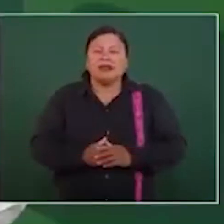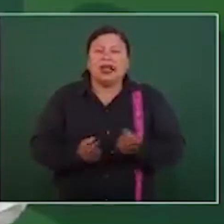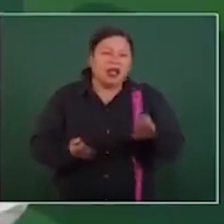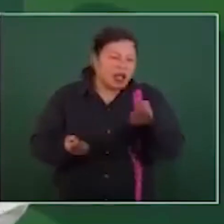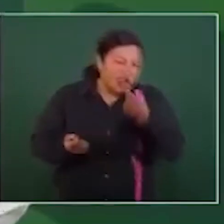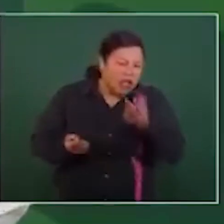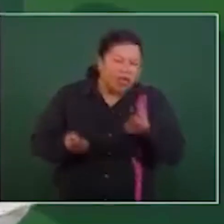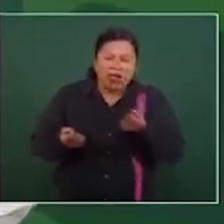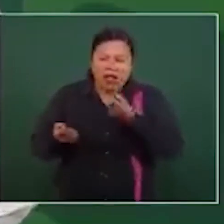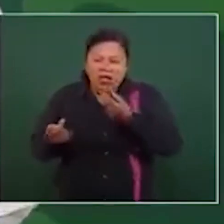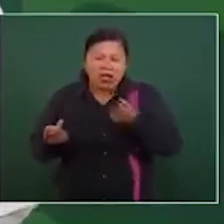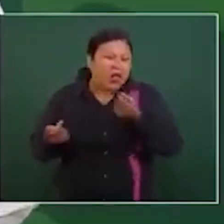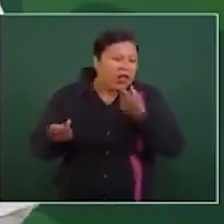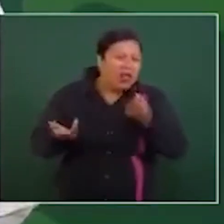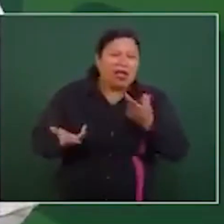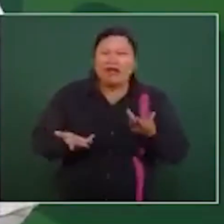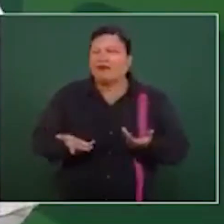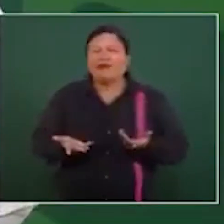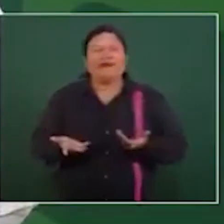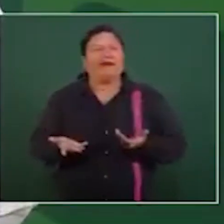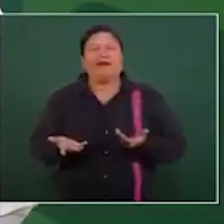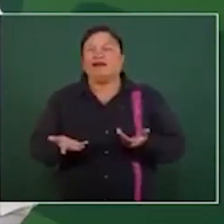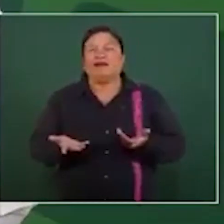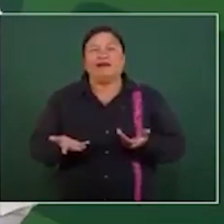pastillas para todo, ¿no?